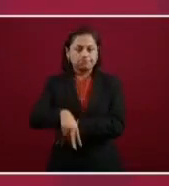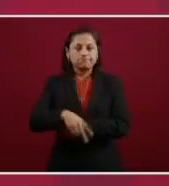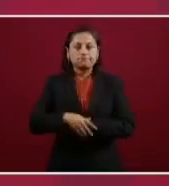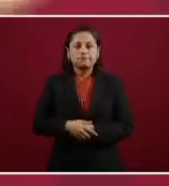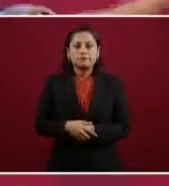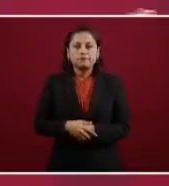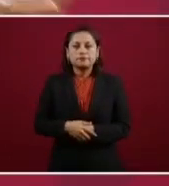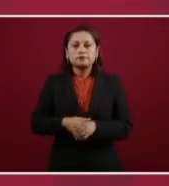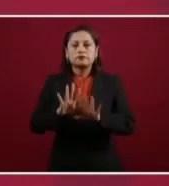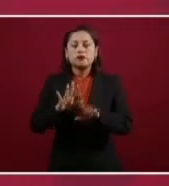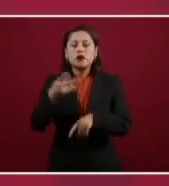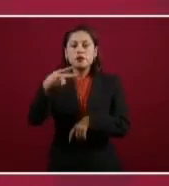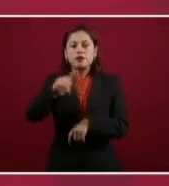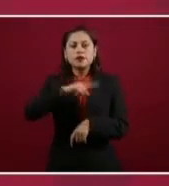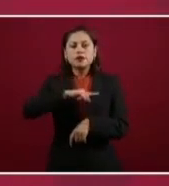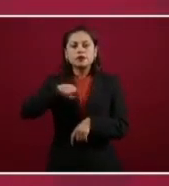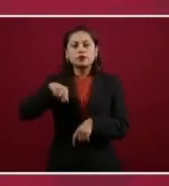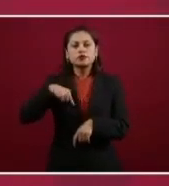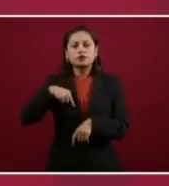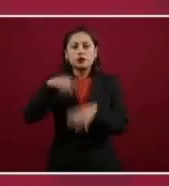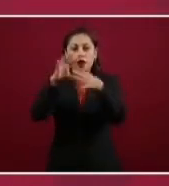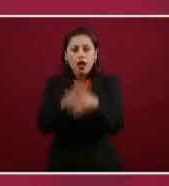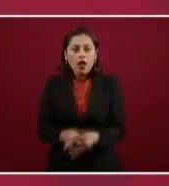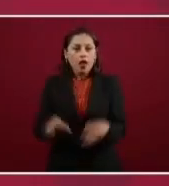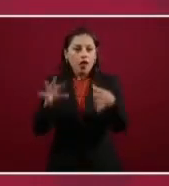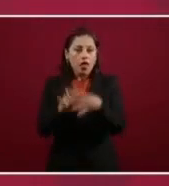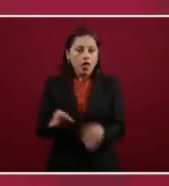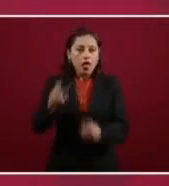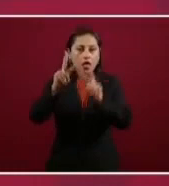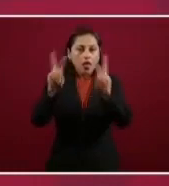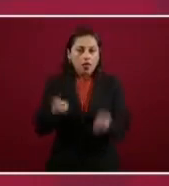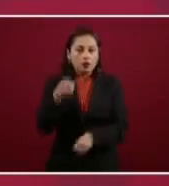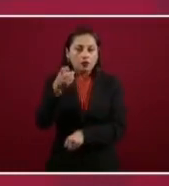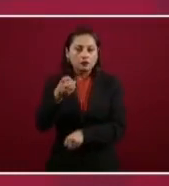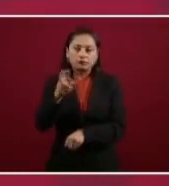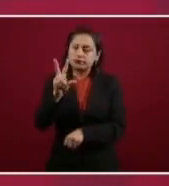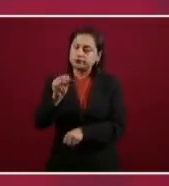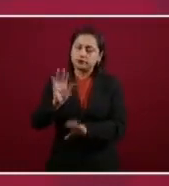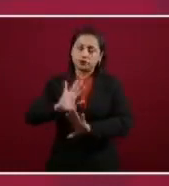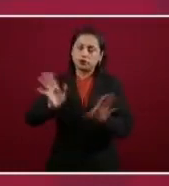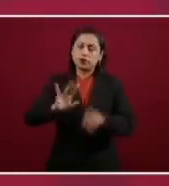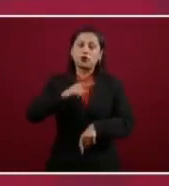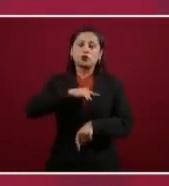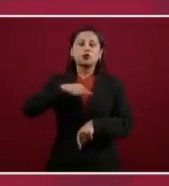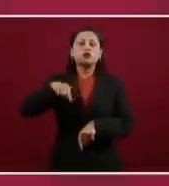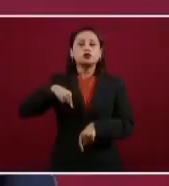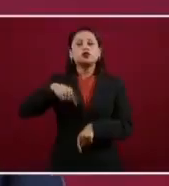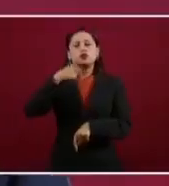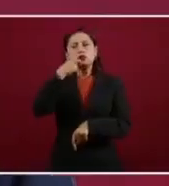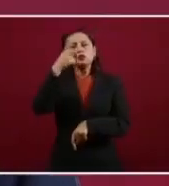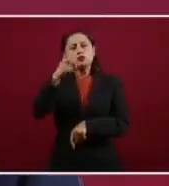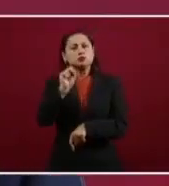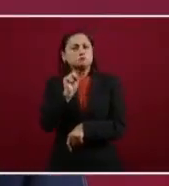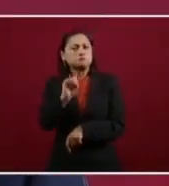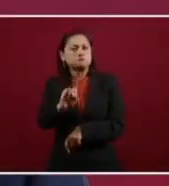nosotros no hablamos de eso solo lo mencioné de pasada